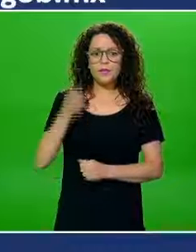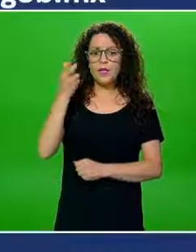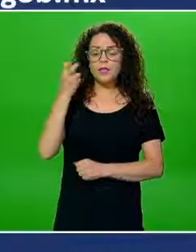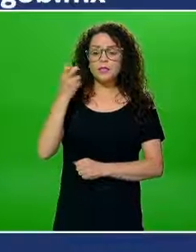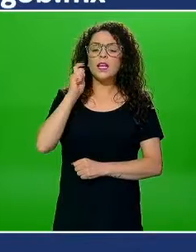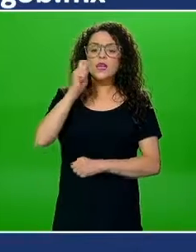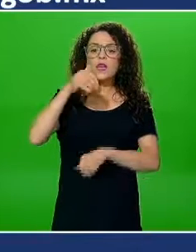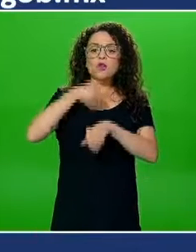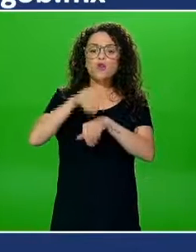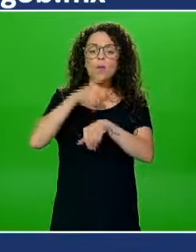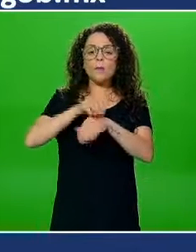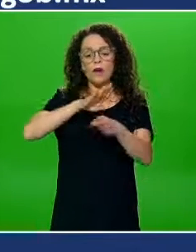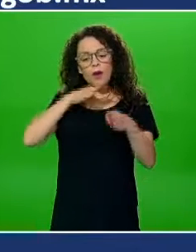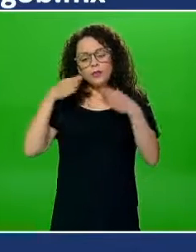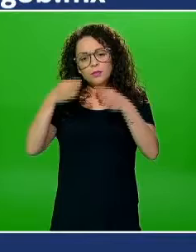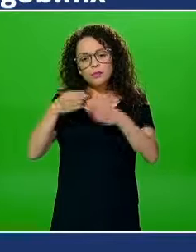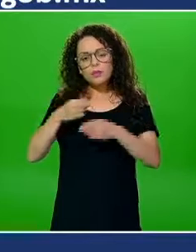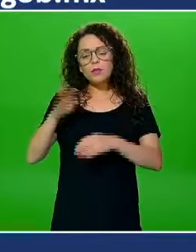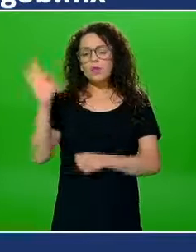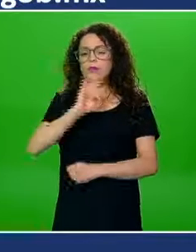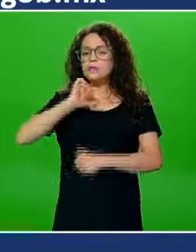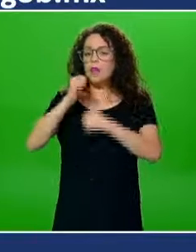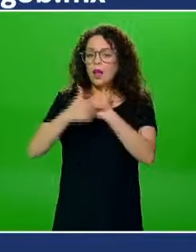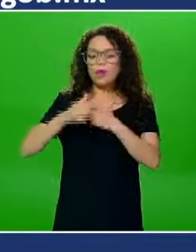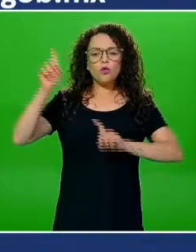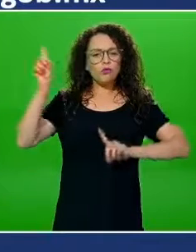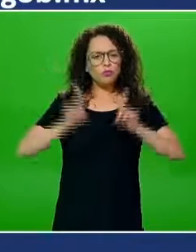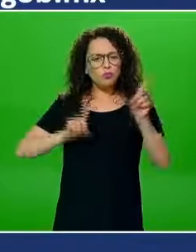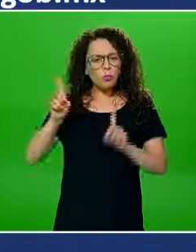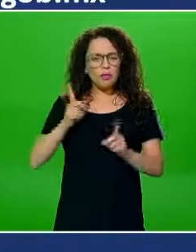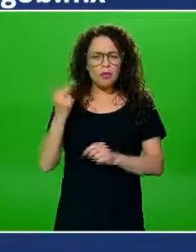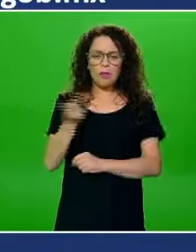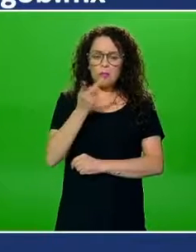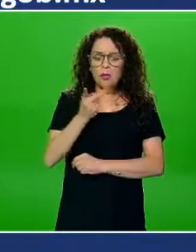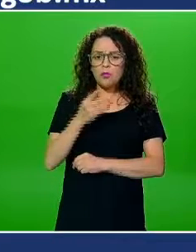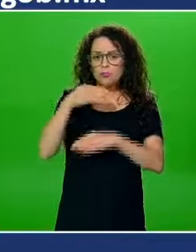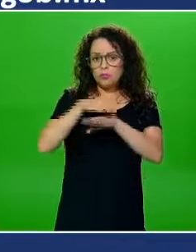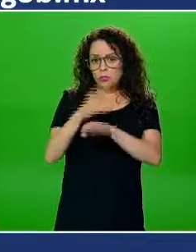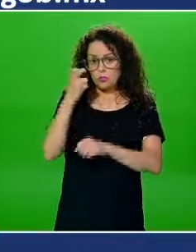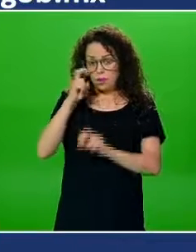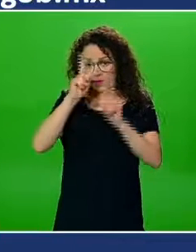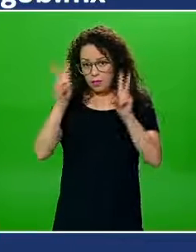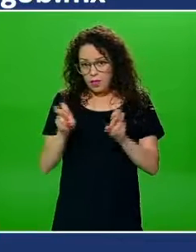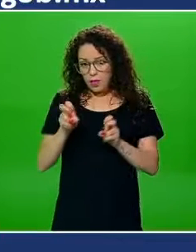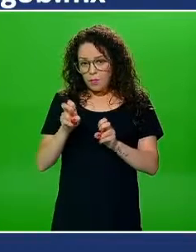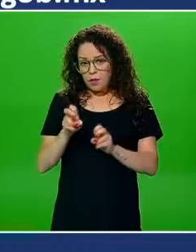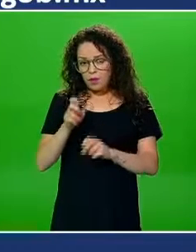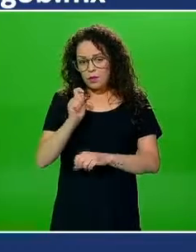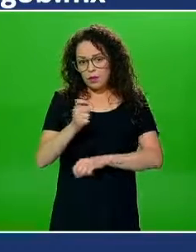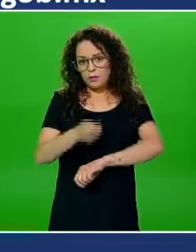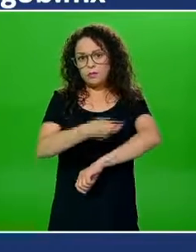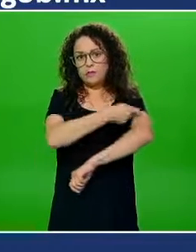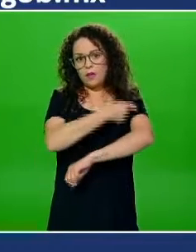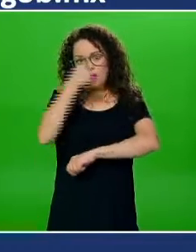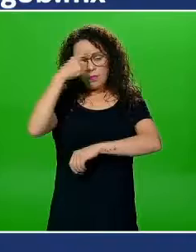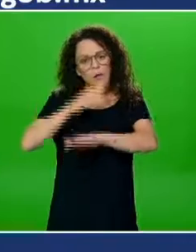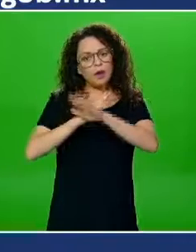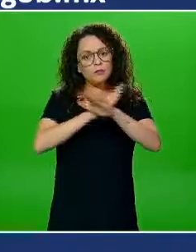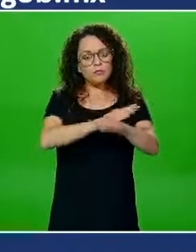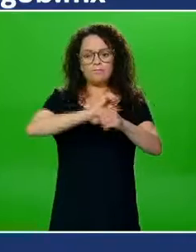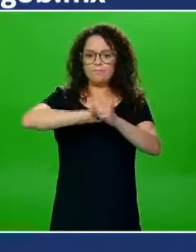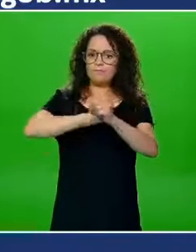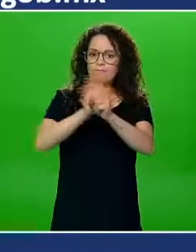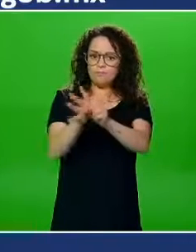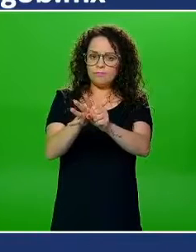específico para las dudas, preguntas que ustedes puedan tener en relación a la vacunación contra el virus SARS-CoV-2 para